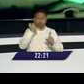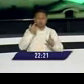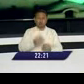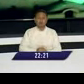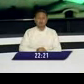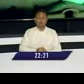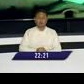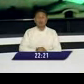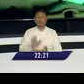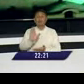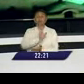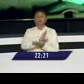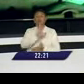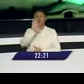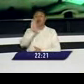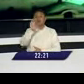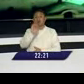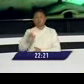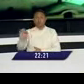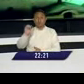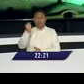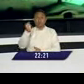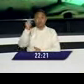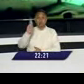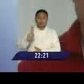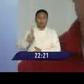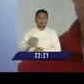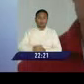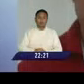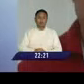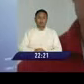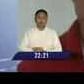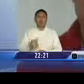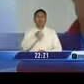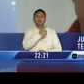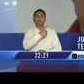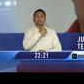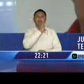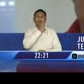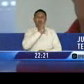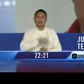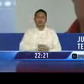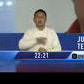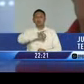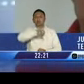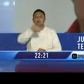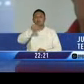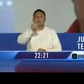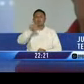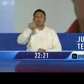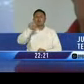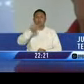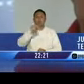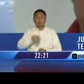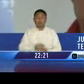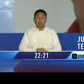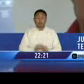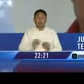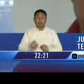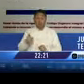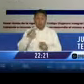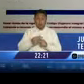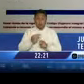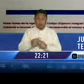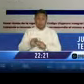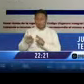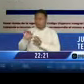Ciudadela 9 de Octubre, sur de Guayaquil. ¿Quién era Juan Pablo Andrade Rodríguez? Solo basta con digitar sus